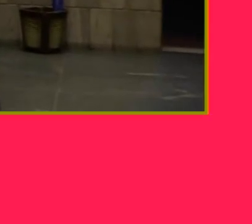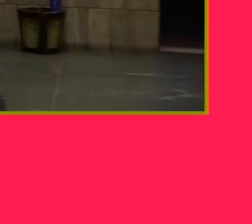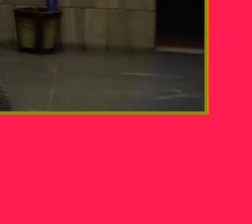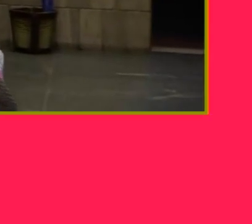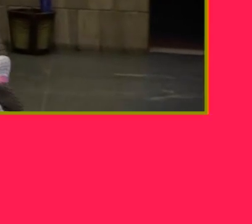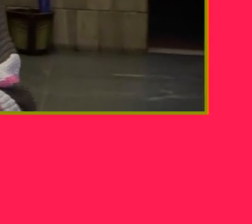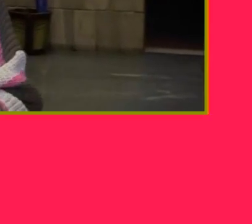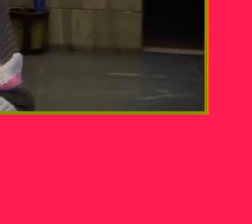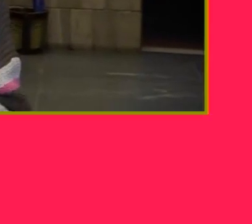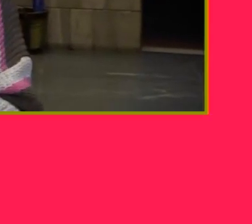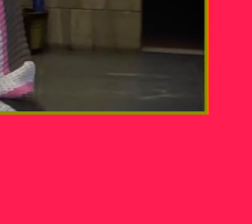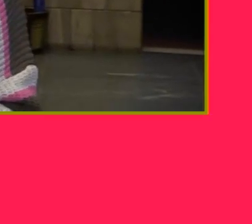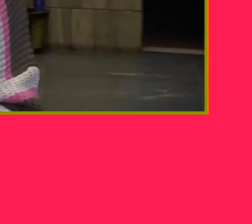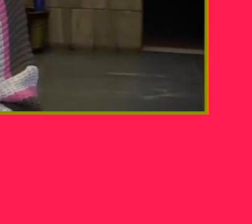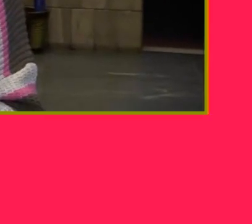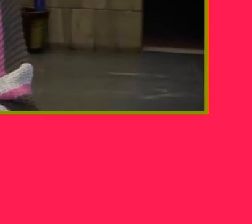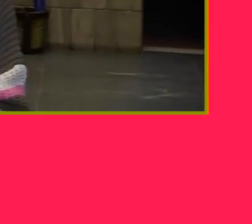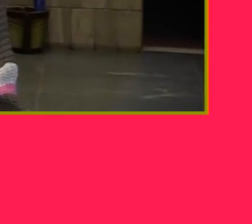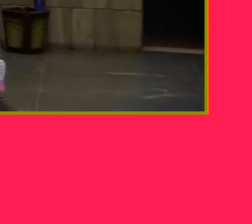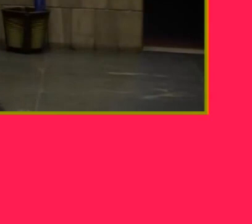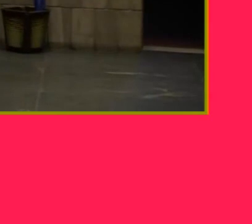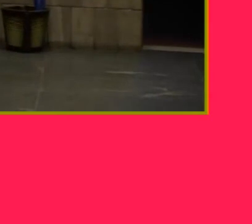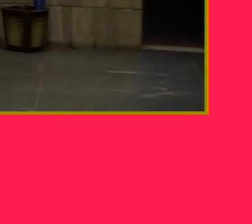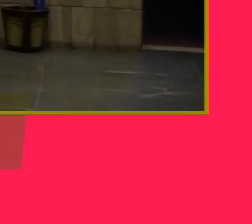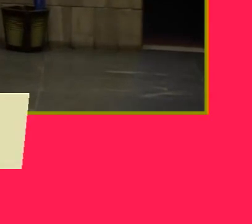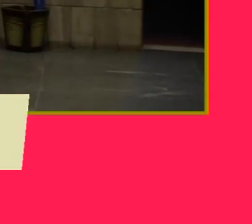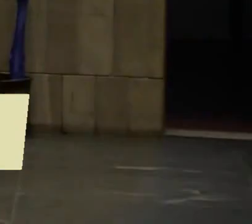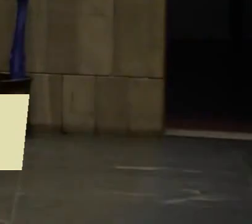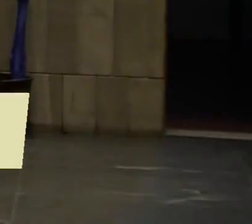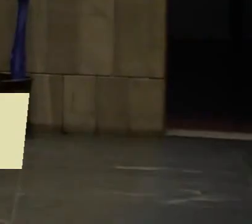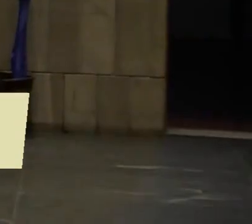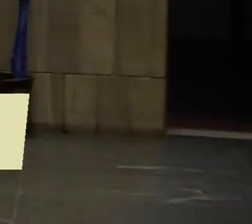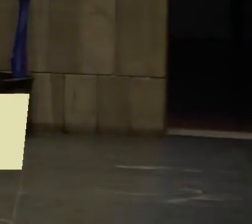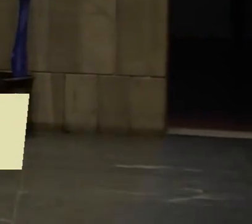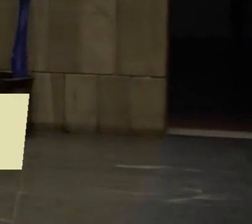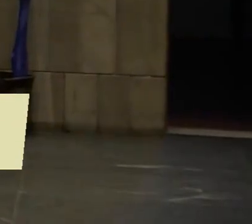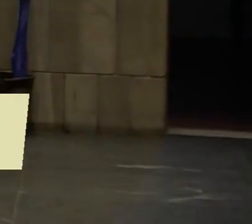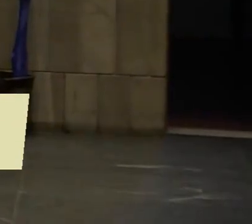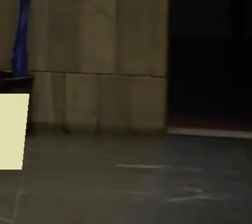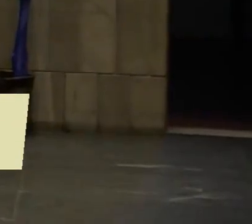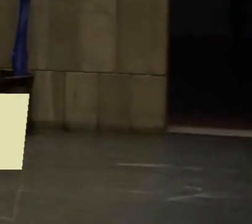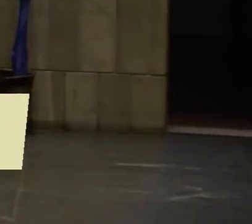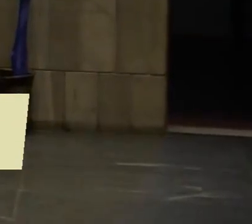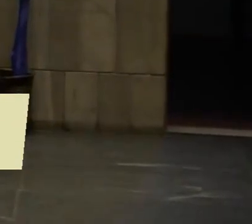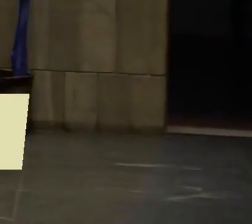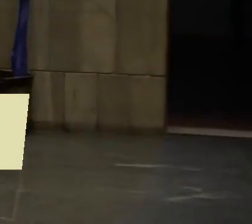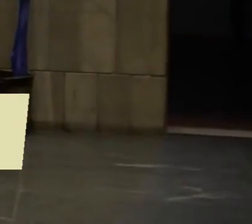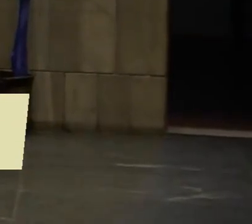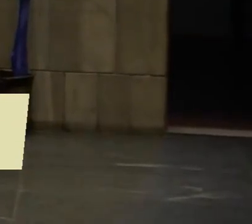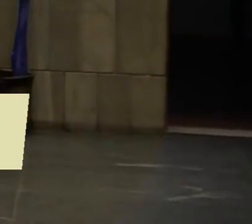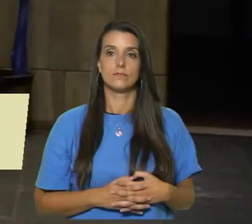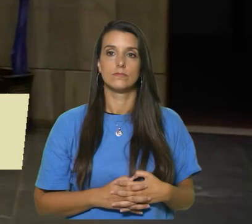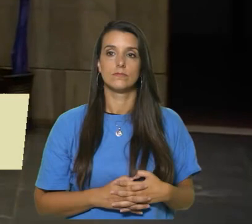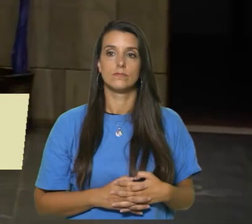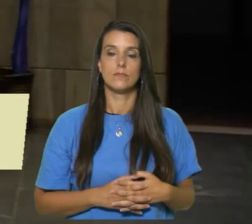día Gracias Leo muy buenos días para todos llegamos hasta el teatro del notariado porque el 18 de abril se va a estar presentando